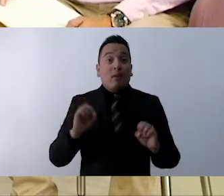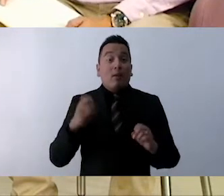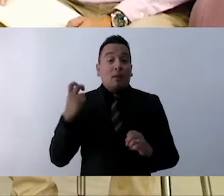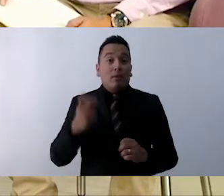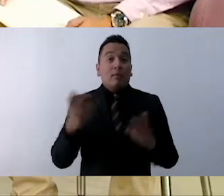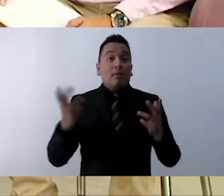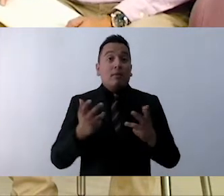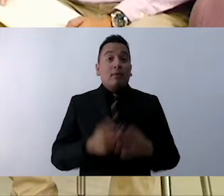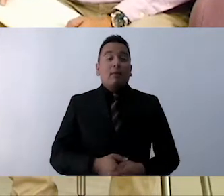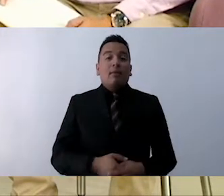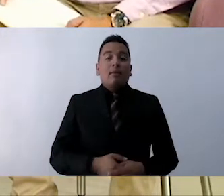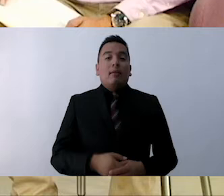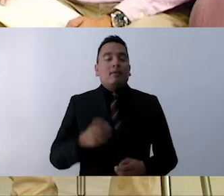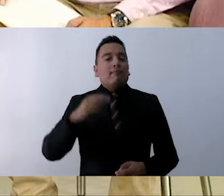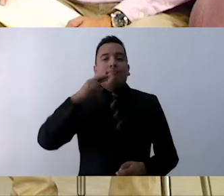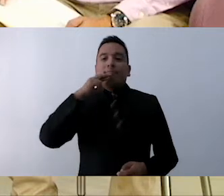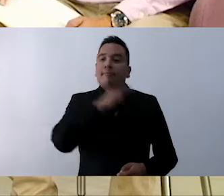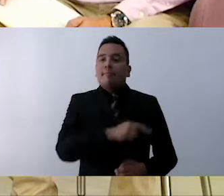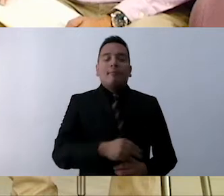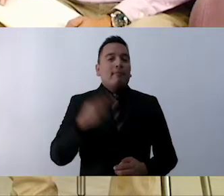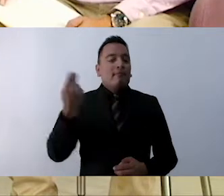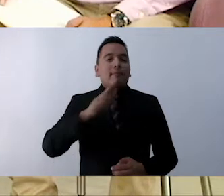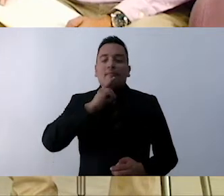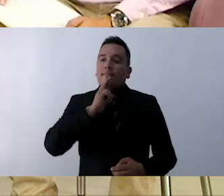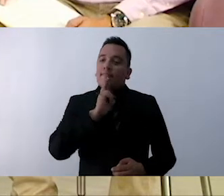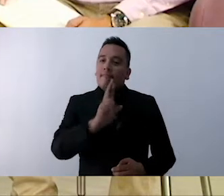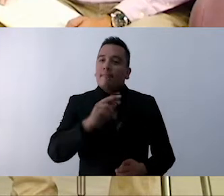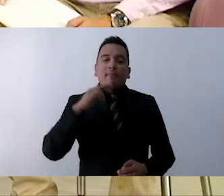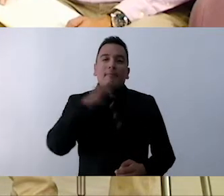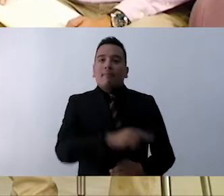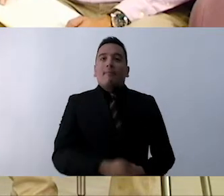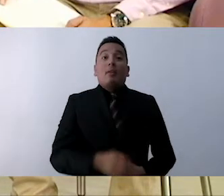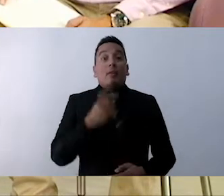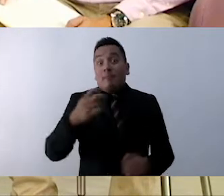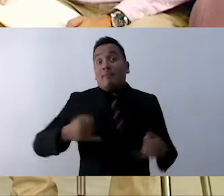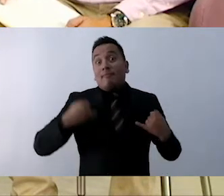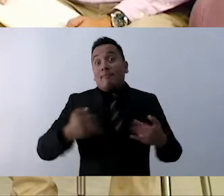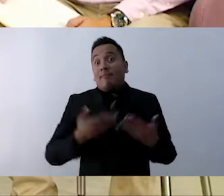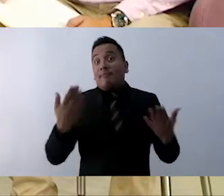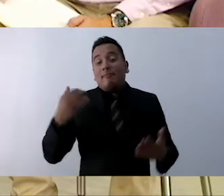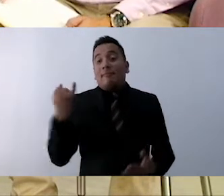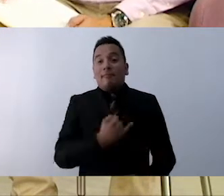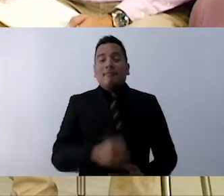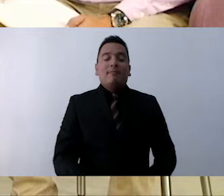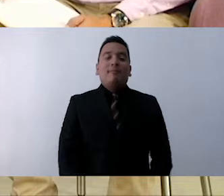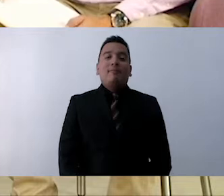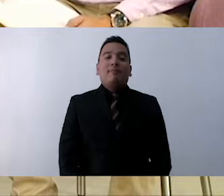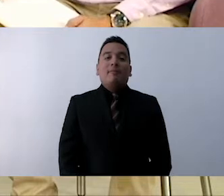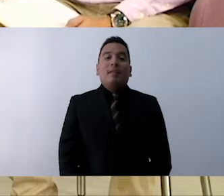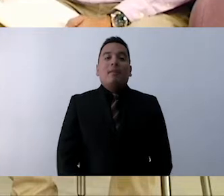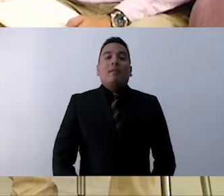Y esa confianza y esa expectativa de confianza es muy rápida. Necesitamos resultados rápidos, desafortunadamente así